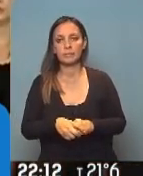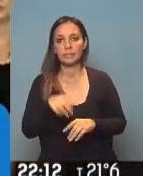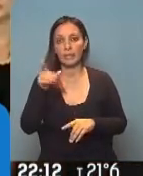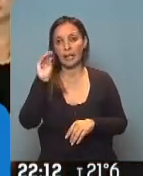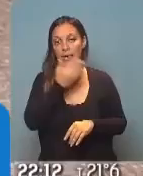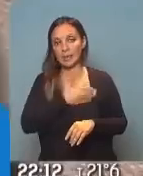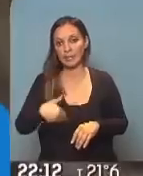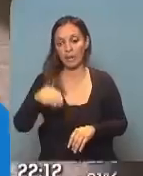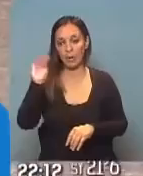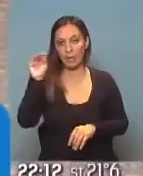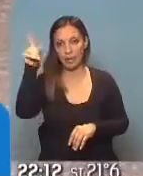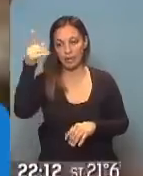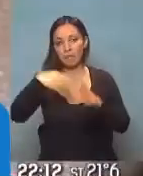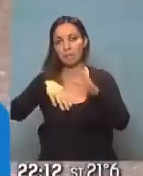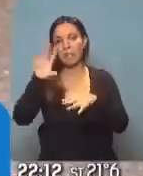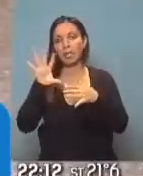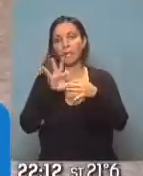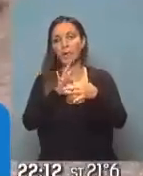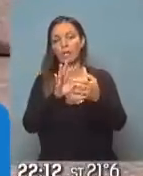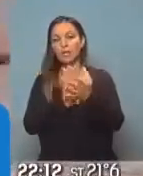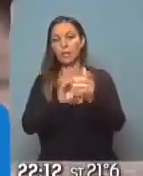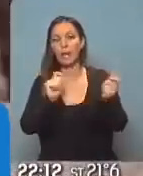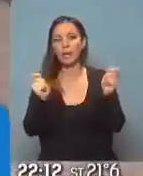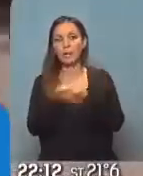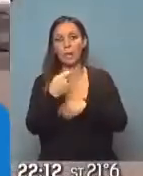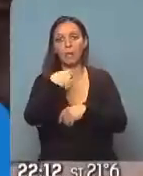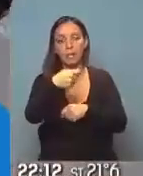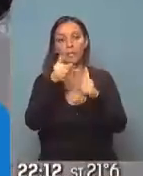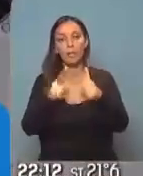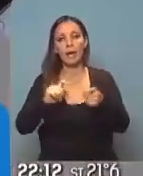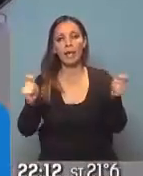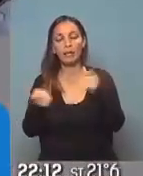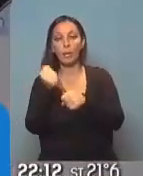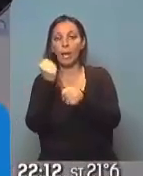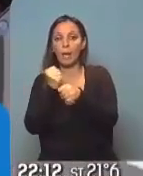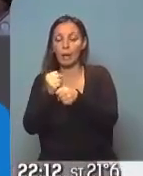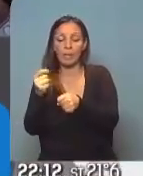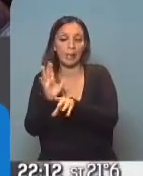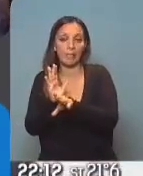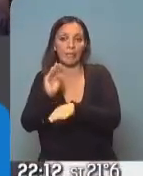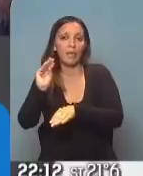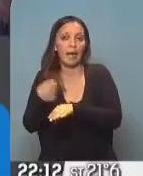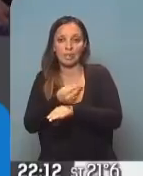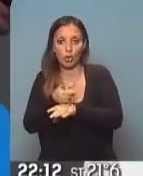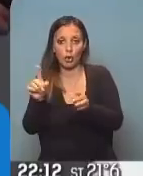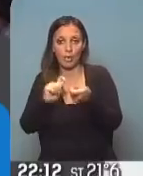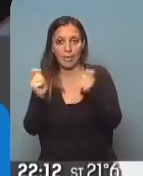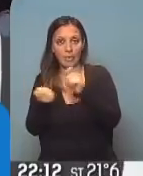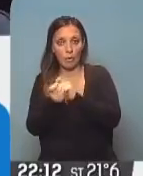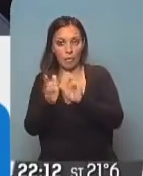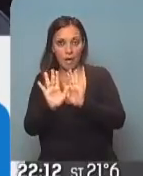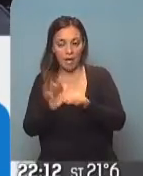todo lo que tiene que ver con las reformas previsionales y la reforma laboral que no consiguió hacer en toda su